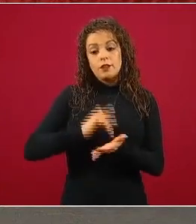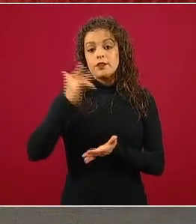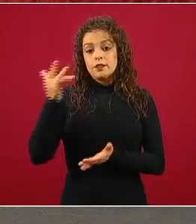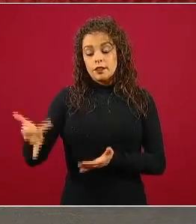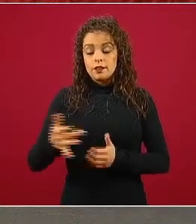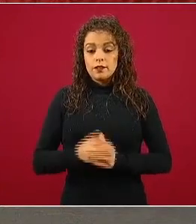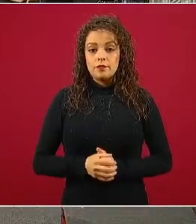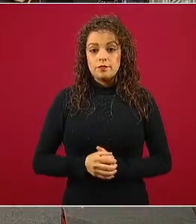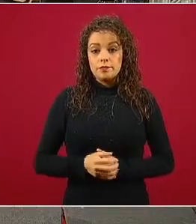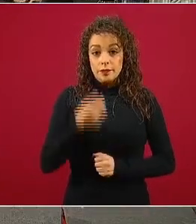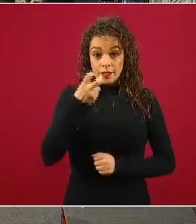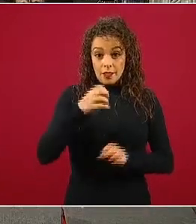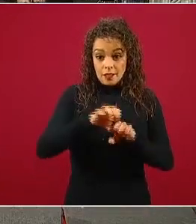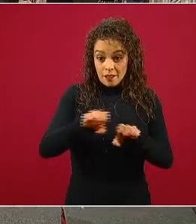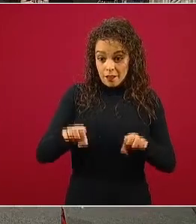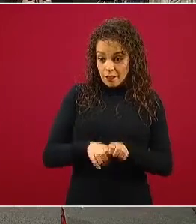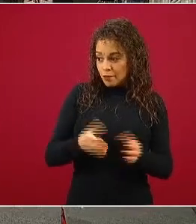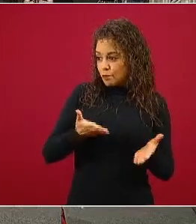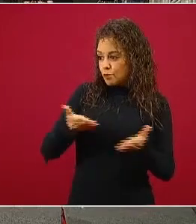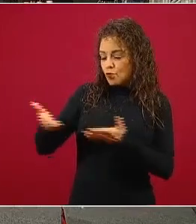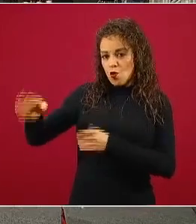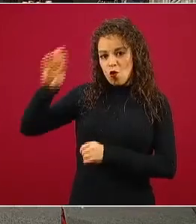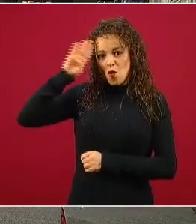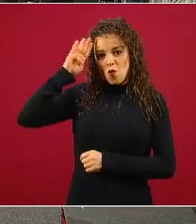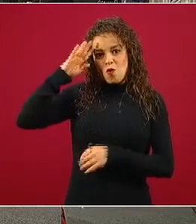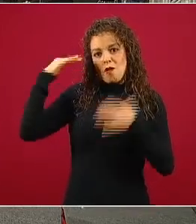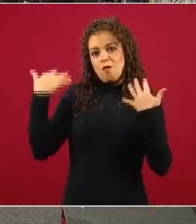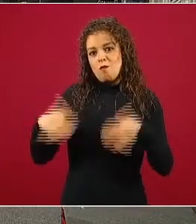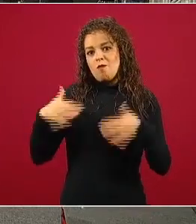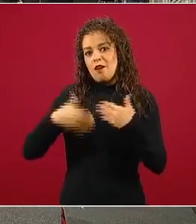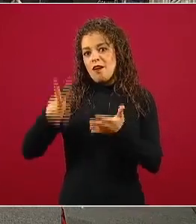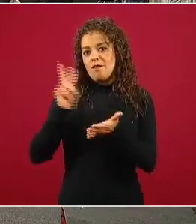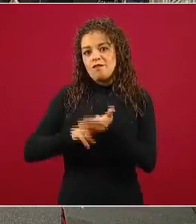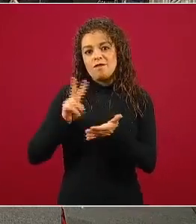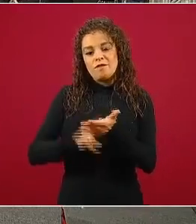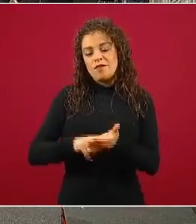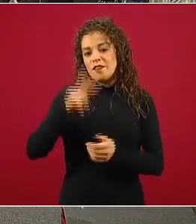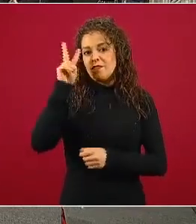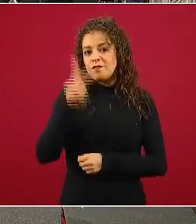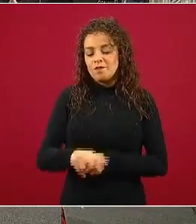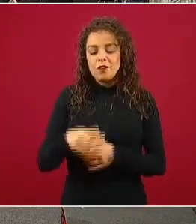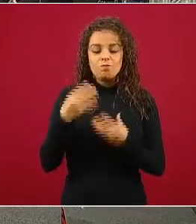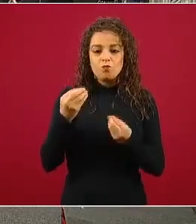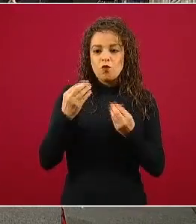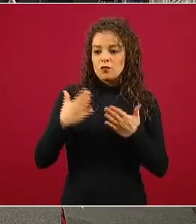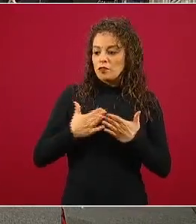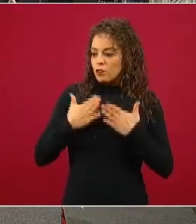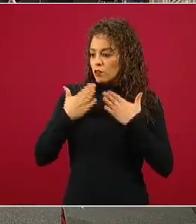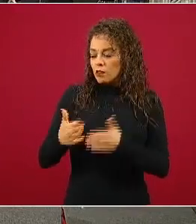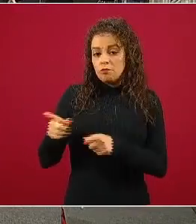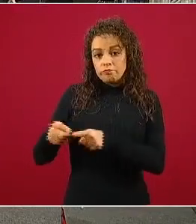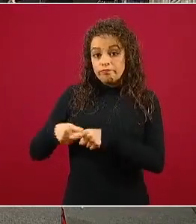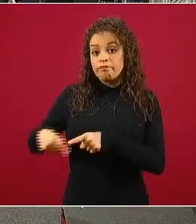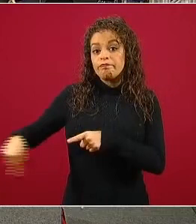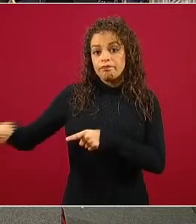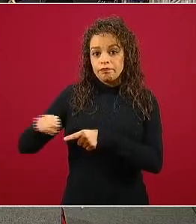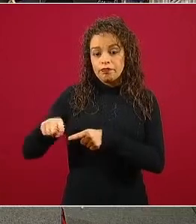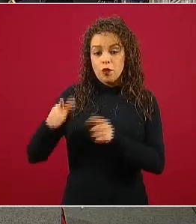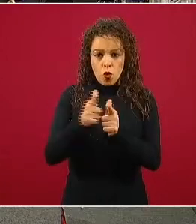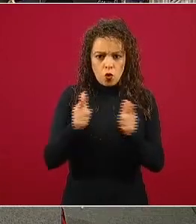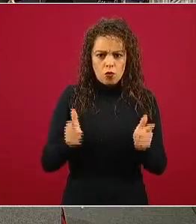Este es nuestro súper equipo de salud mental, confiamos plenamente en ellos y ellas. El grupo es más